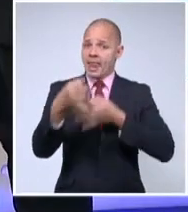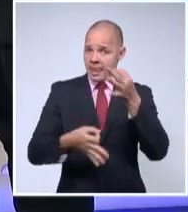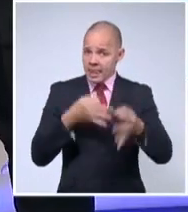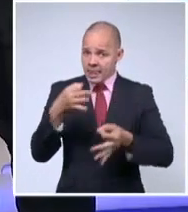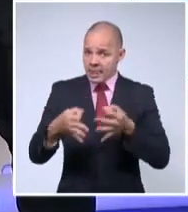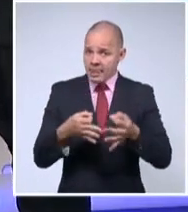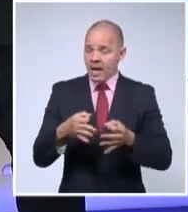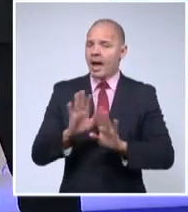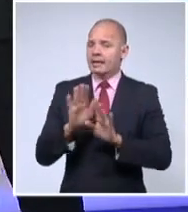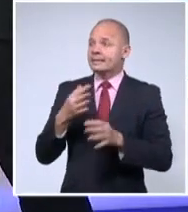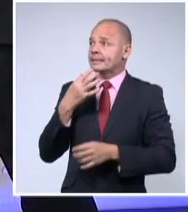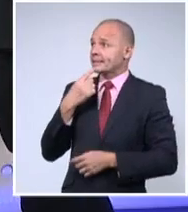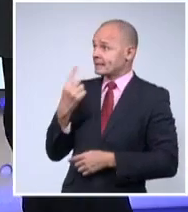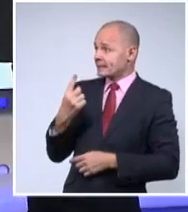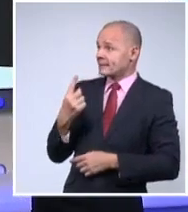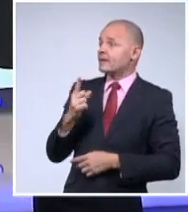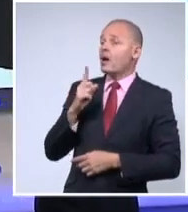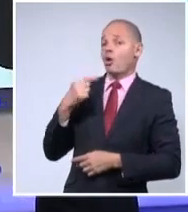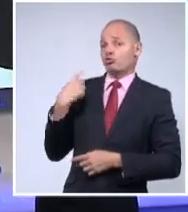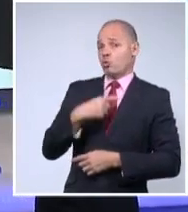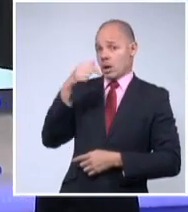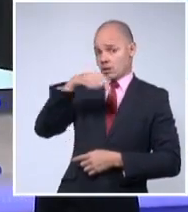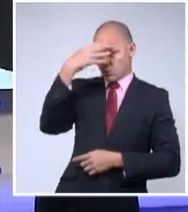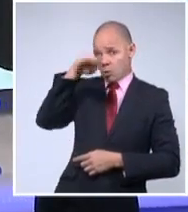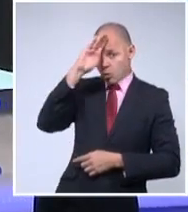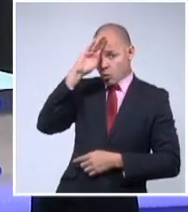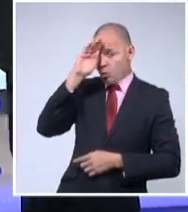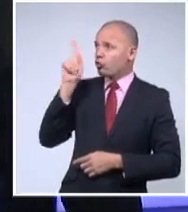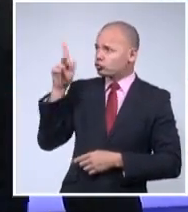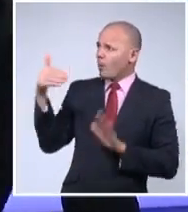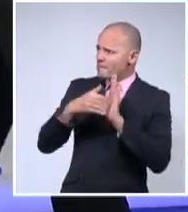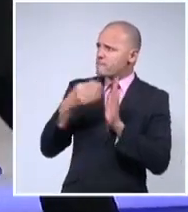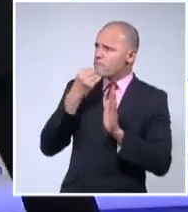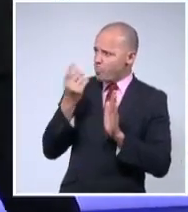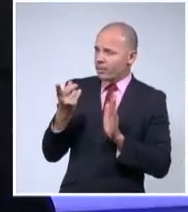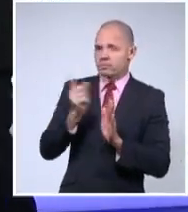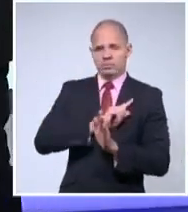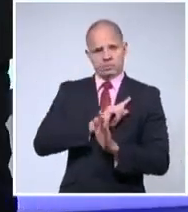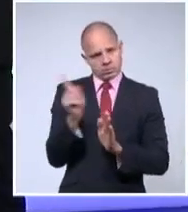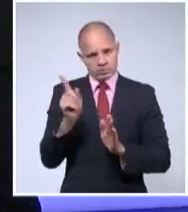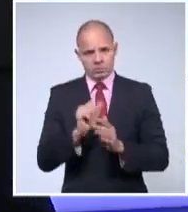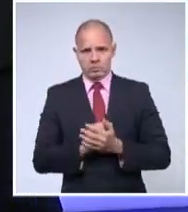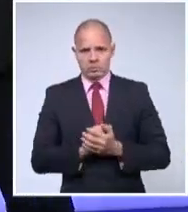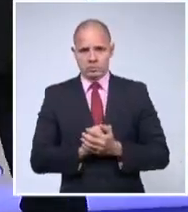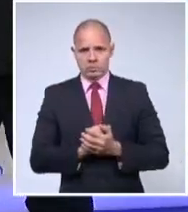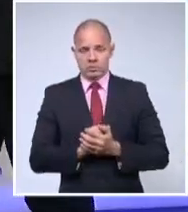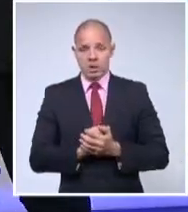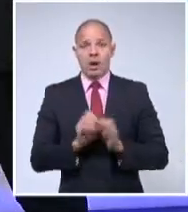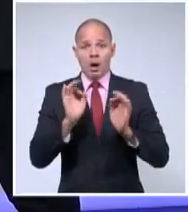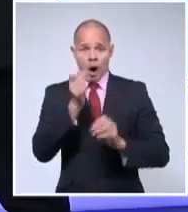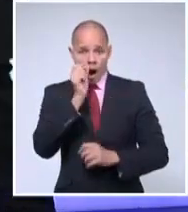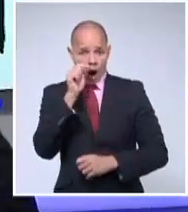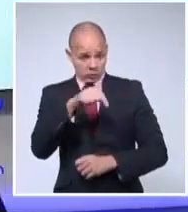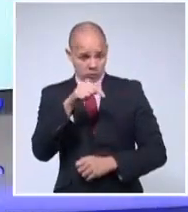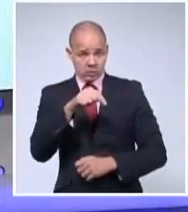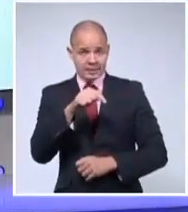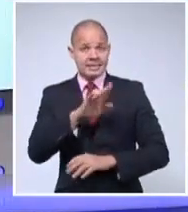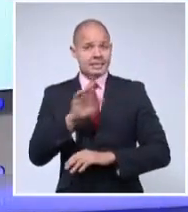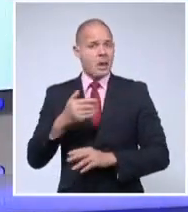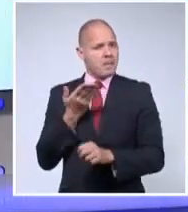Unidos ni a Estado alguno la injerencia en los asuntos internos del país. Le pidió el funcionario de nuestra